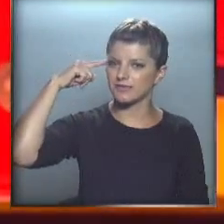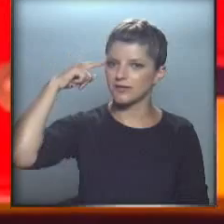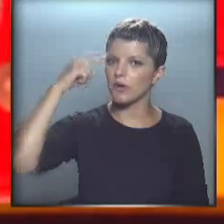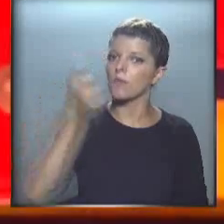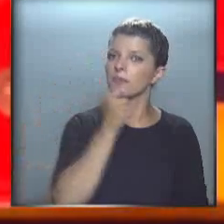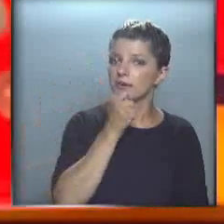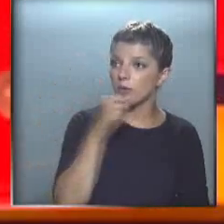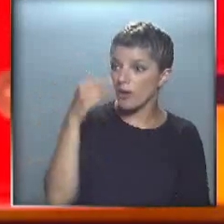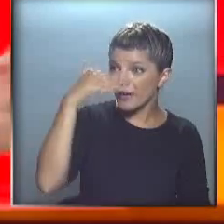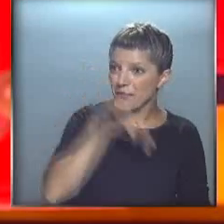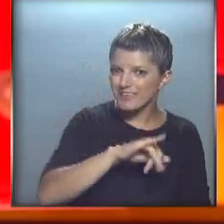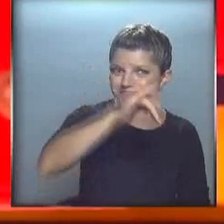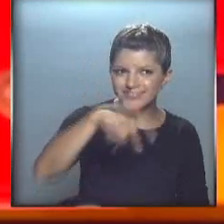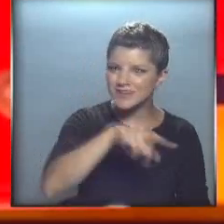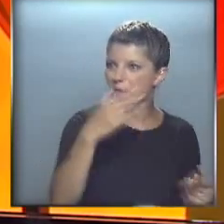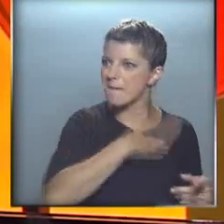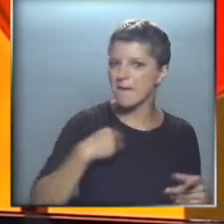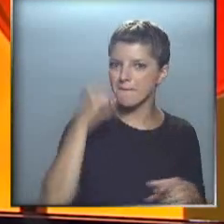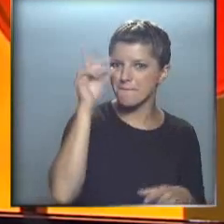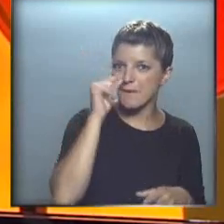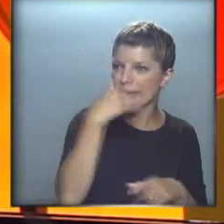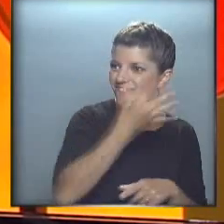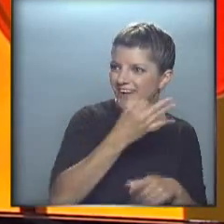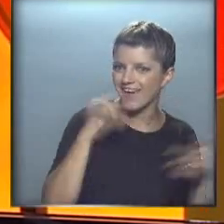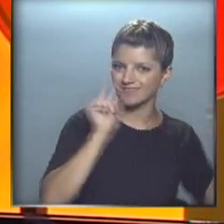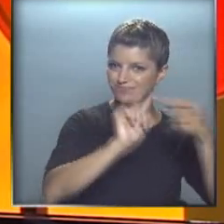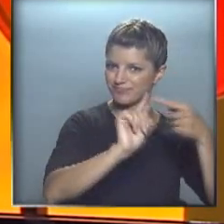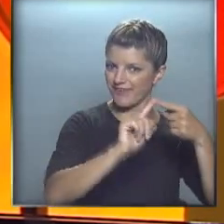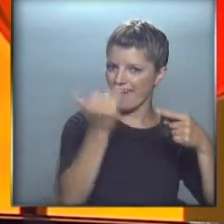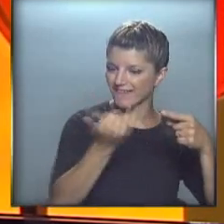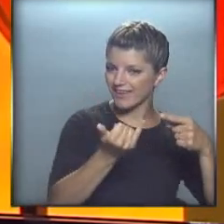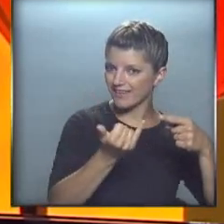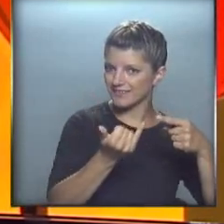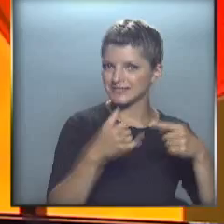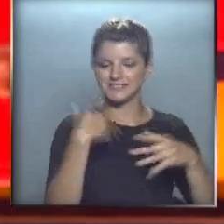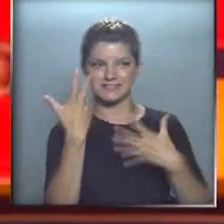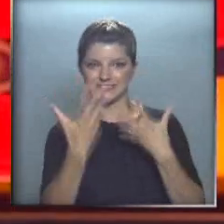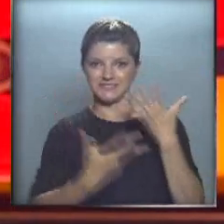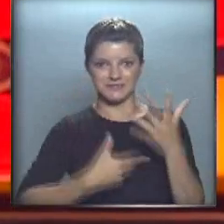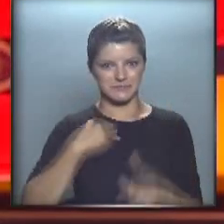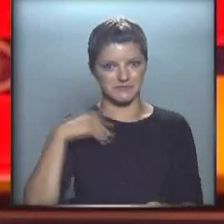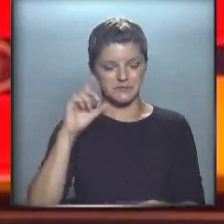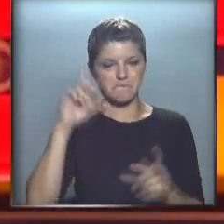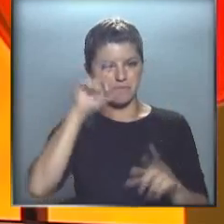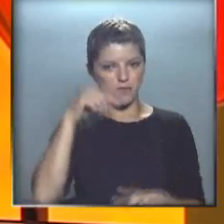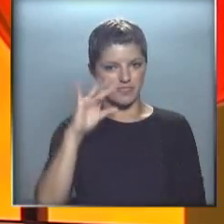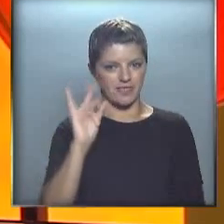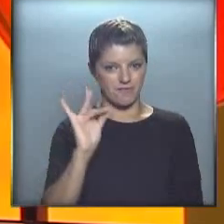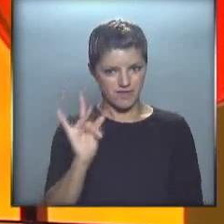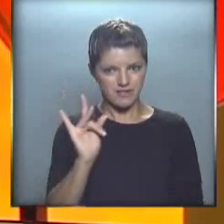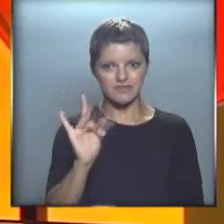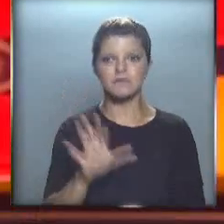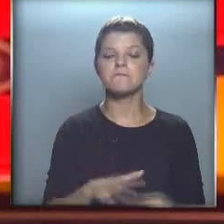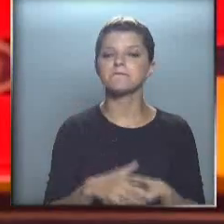entre que al final sí la tengas o la hayas tenido con tus padres? Qué pregunta tan difícil esa, porque es una pregunta